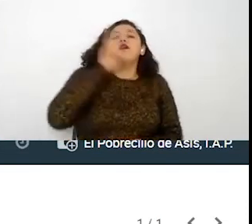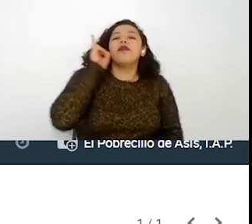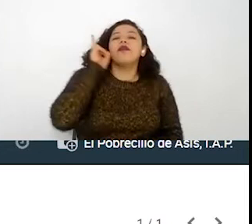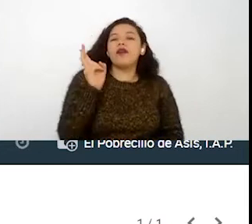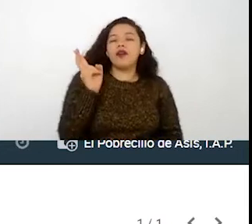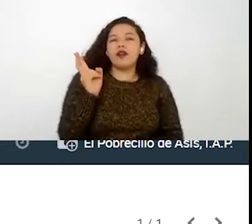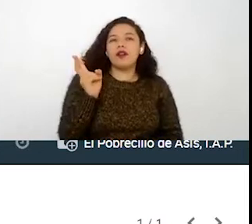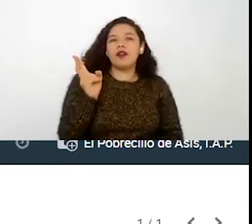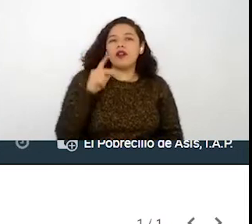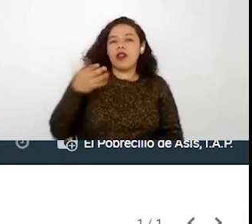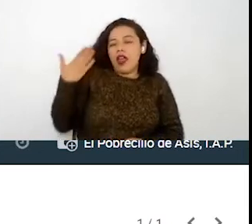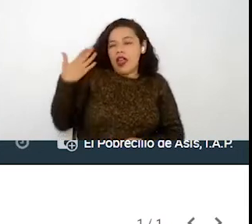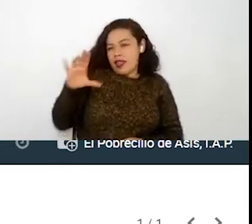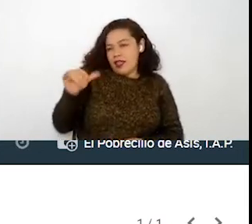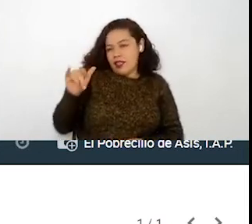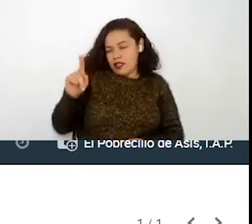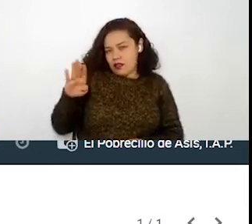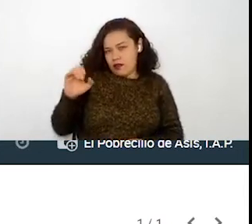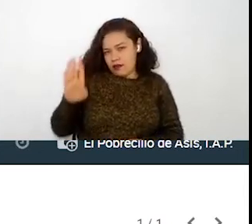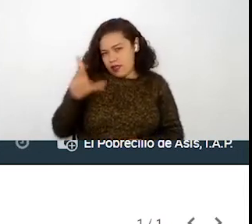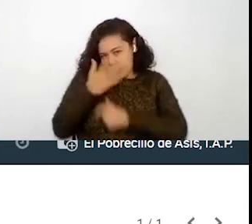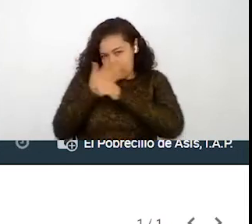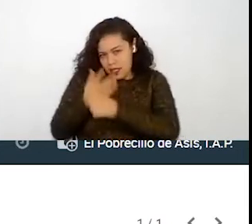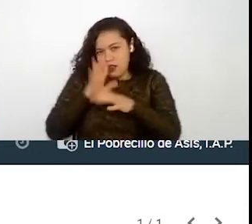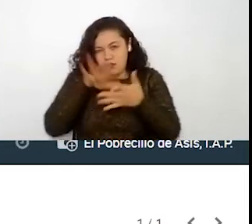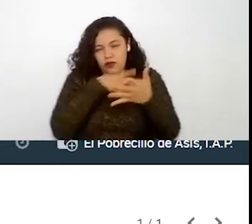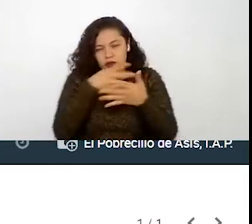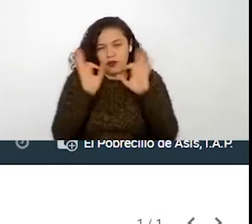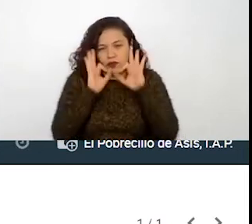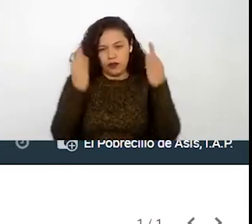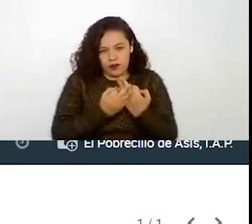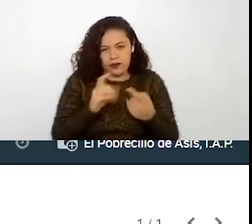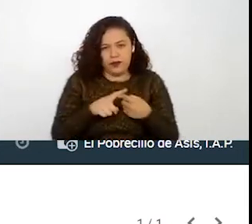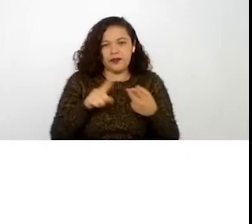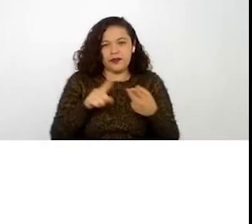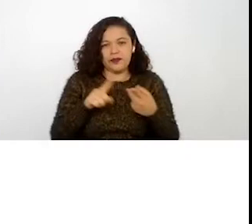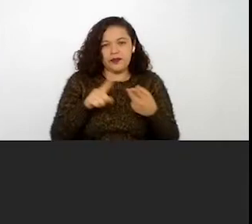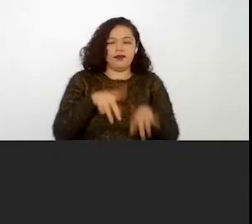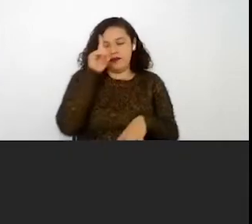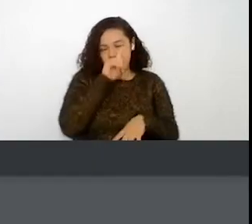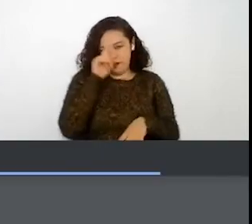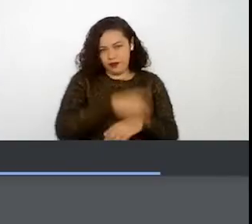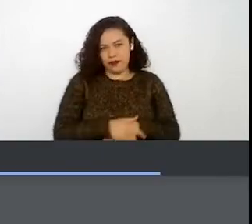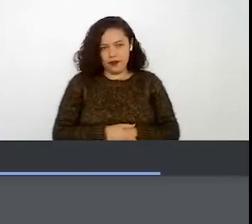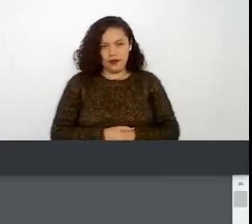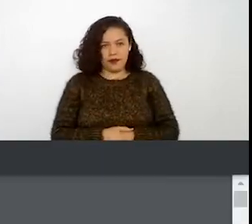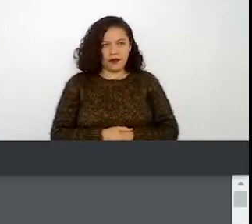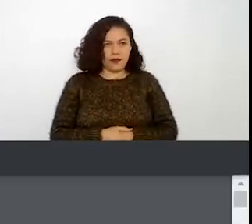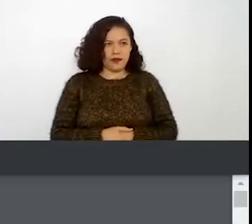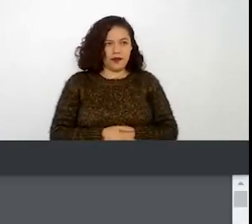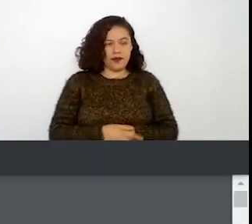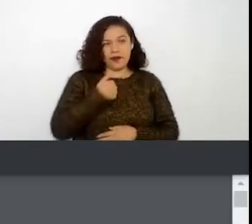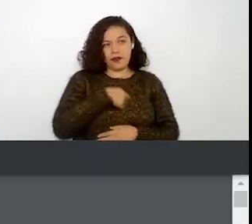había dicho Cristóbal los formatos el instructivo de llenado que a mí me parece